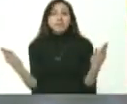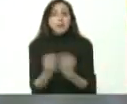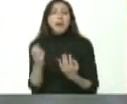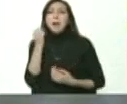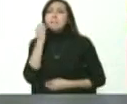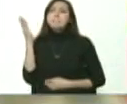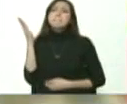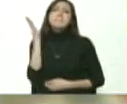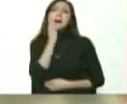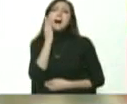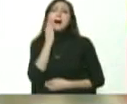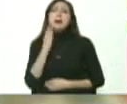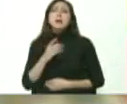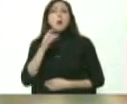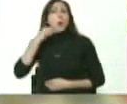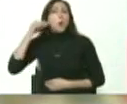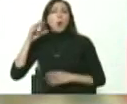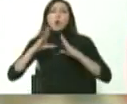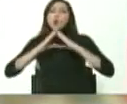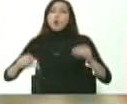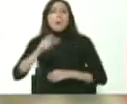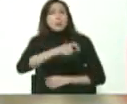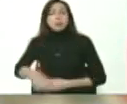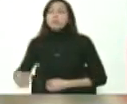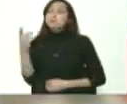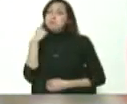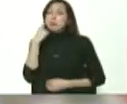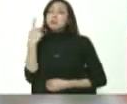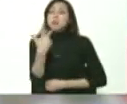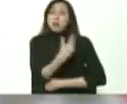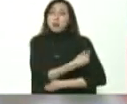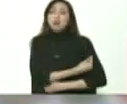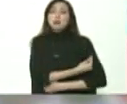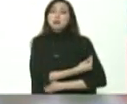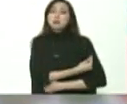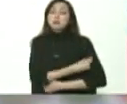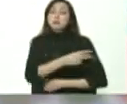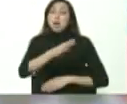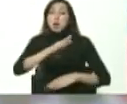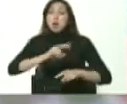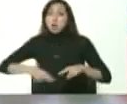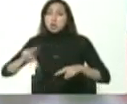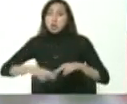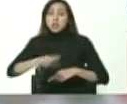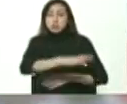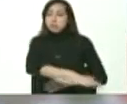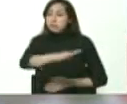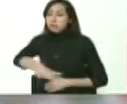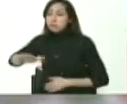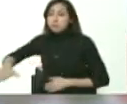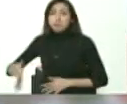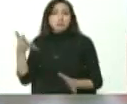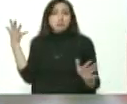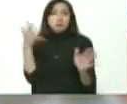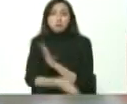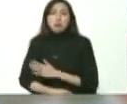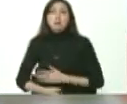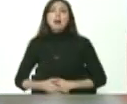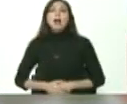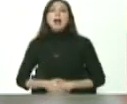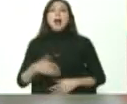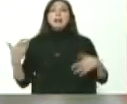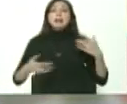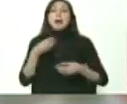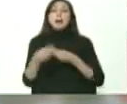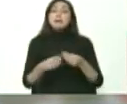padrinos, madrinas, todo el mundo pendiente de la vacunación de los niños y niñas a través de la jornada de